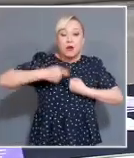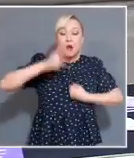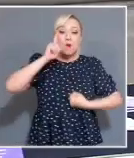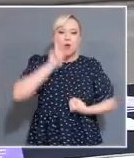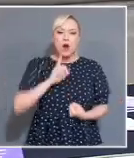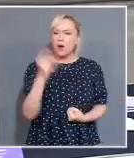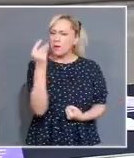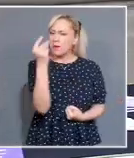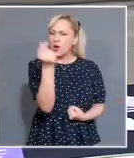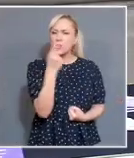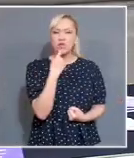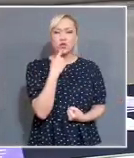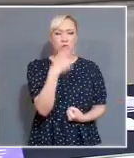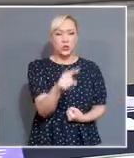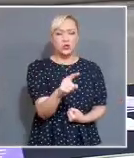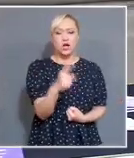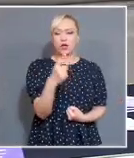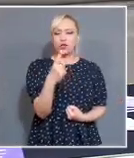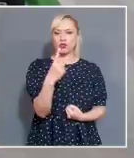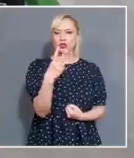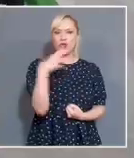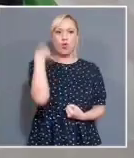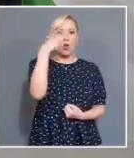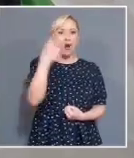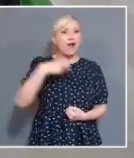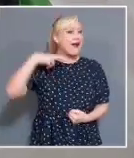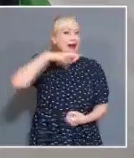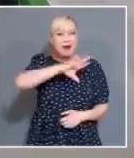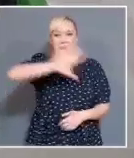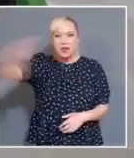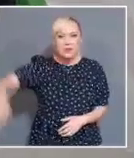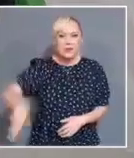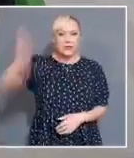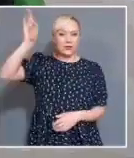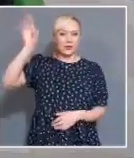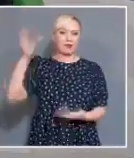primeras horas las más importantes para encontrarlas. Poder Informativo, Mario López Peña.